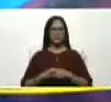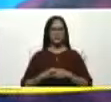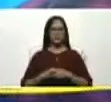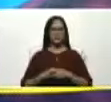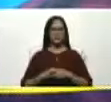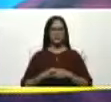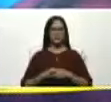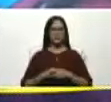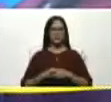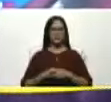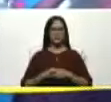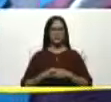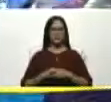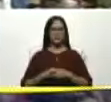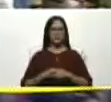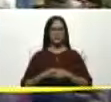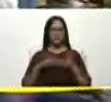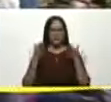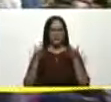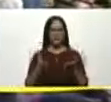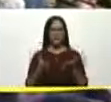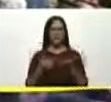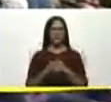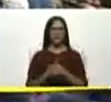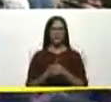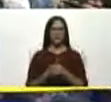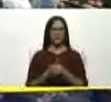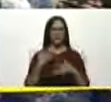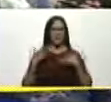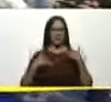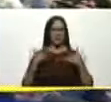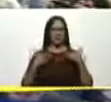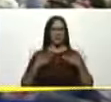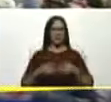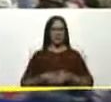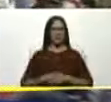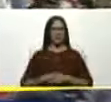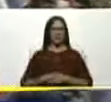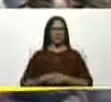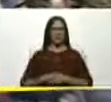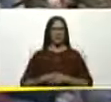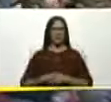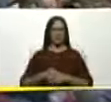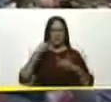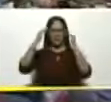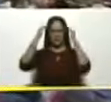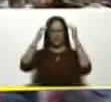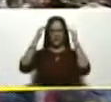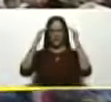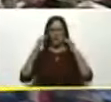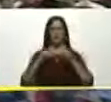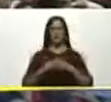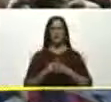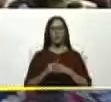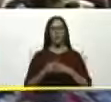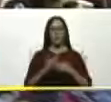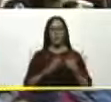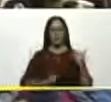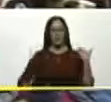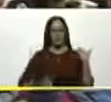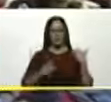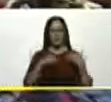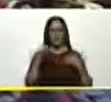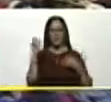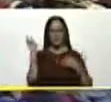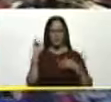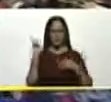Quítate cabeza pelada. Así transcurre este acto en la sala Ríos Reina. Es el saludo que le daba el jefe de Estado venezolano a